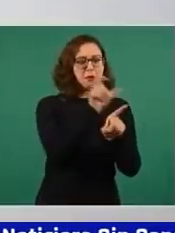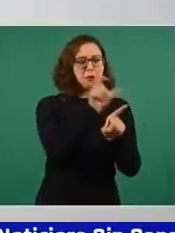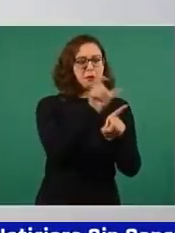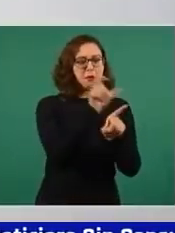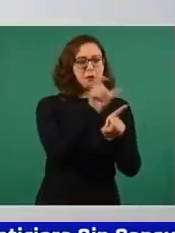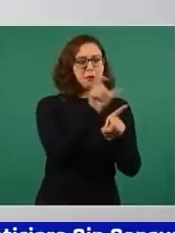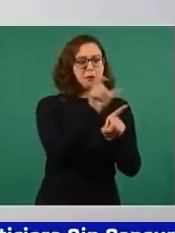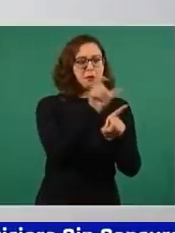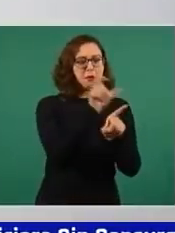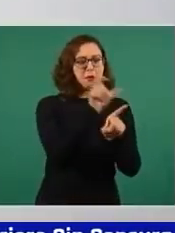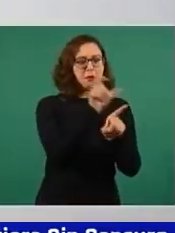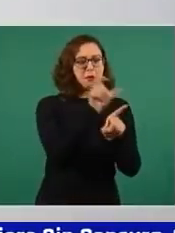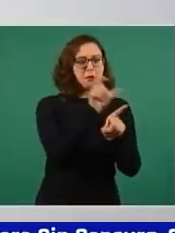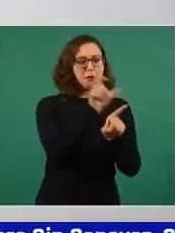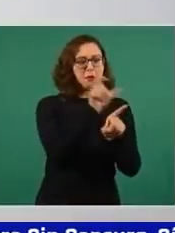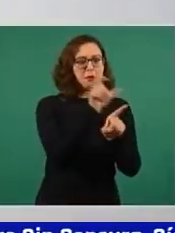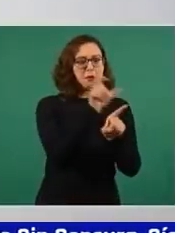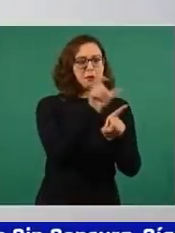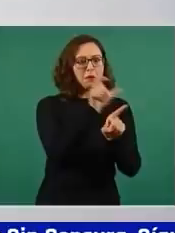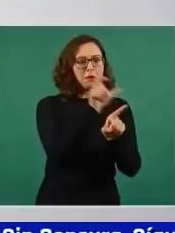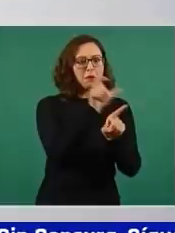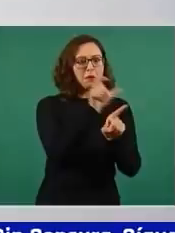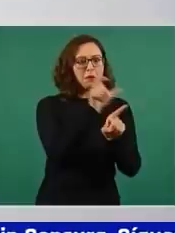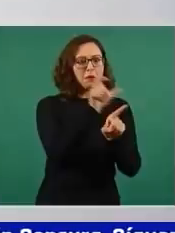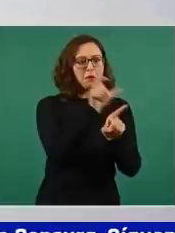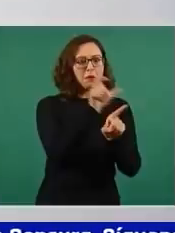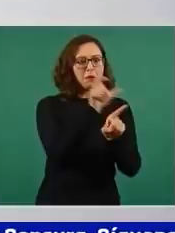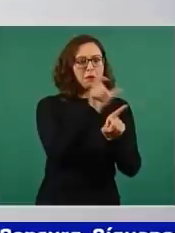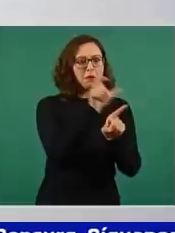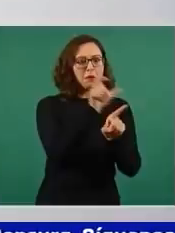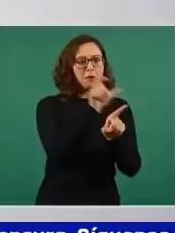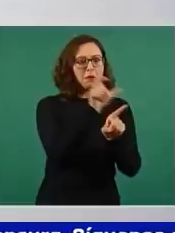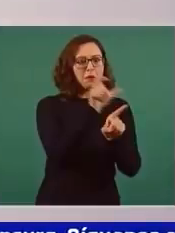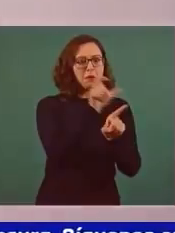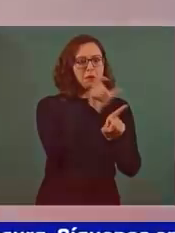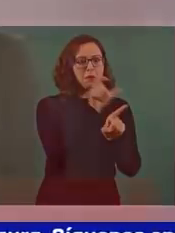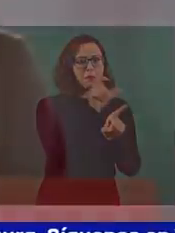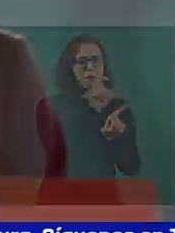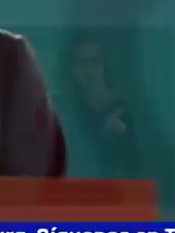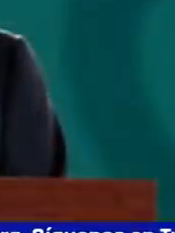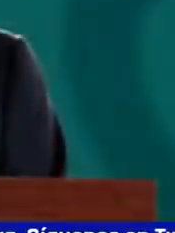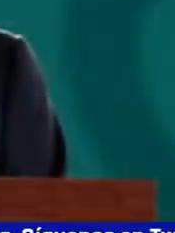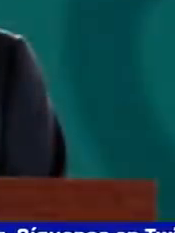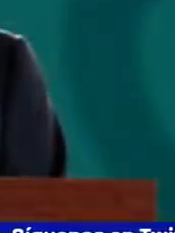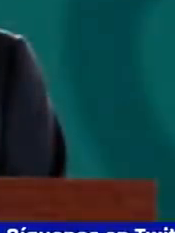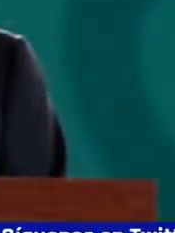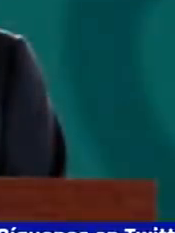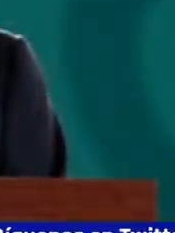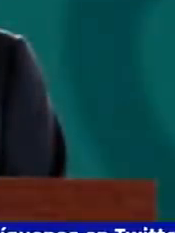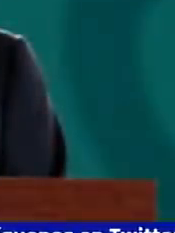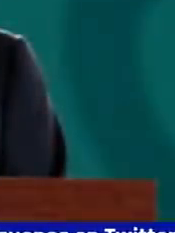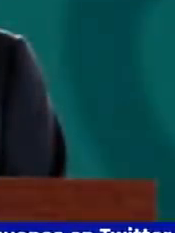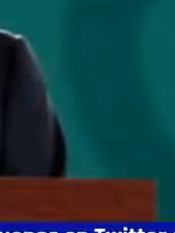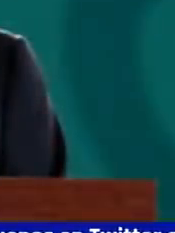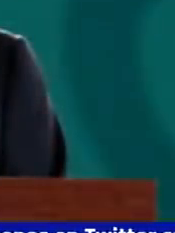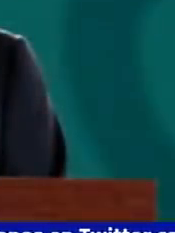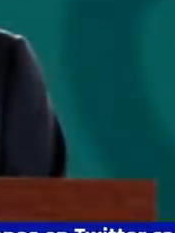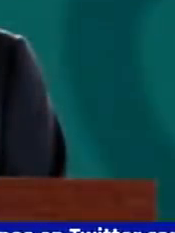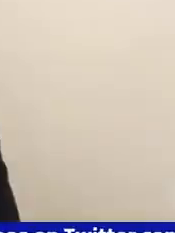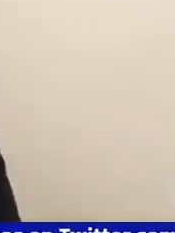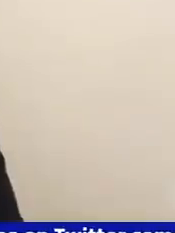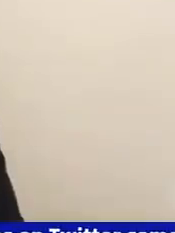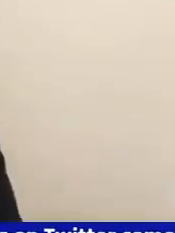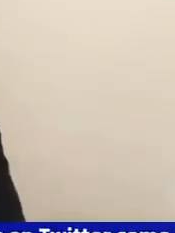vida. Esas son las declaraciones del presidente Andrés Manuel López Obrador al colega periodista Arnoldo Cuellar, a